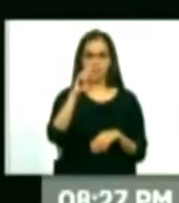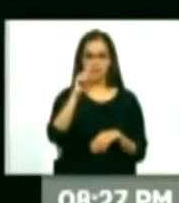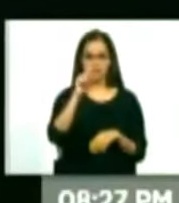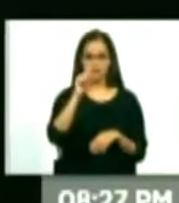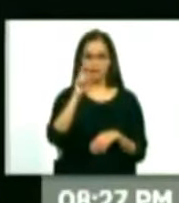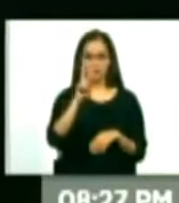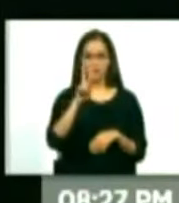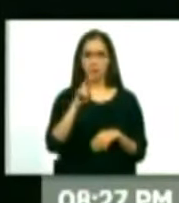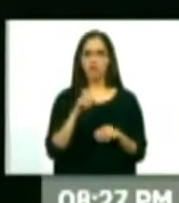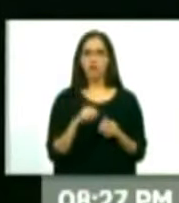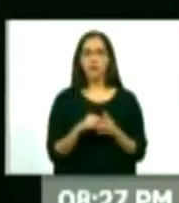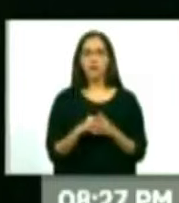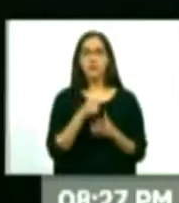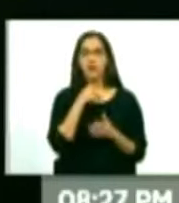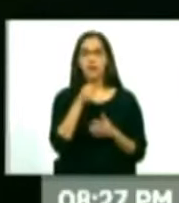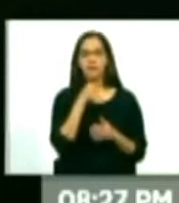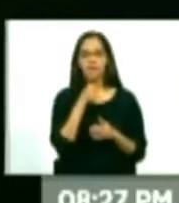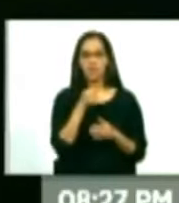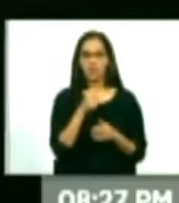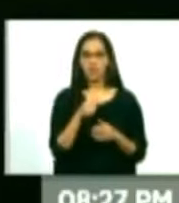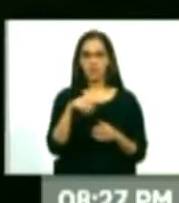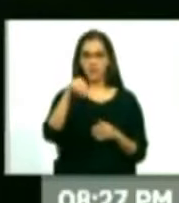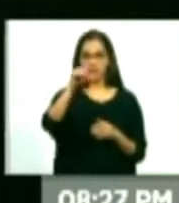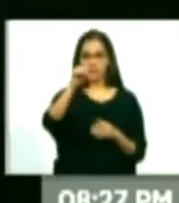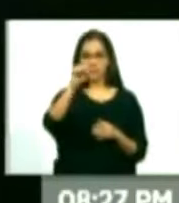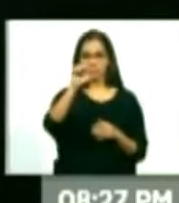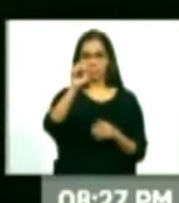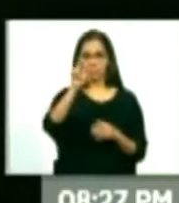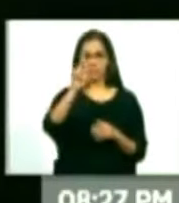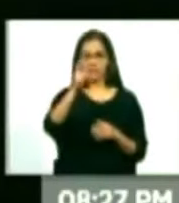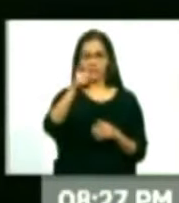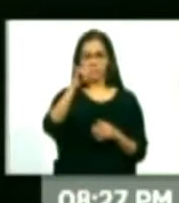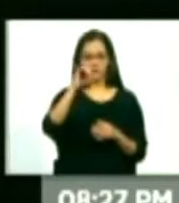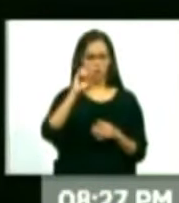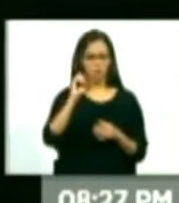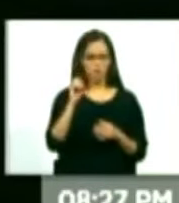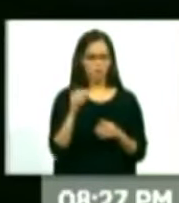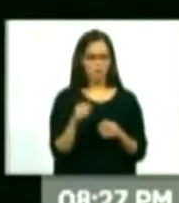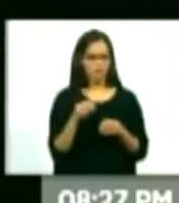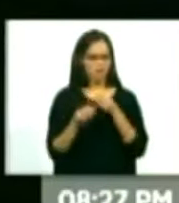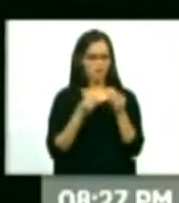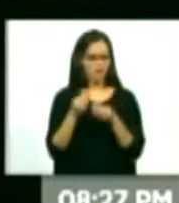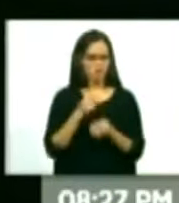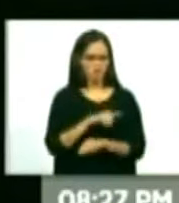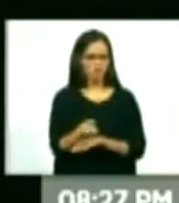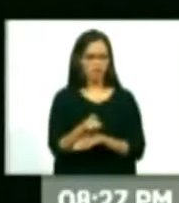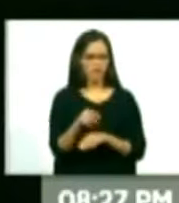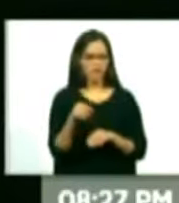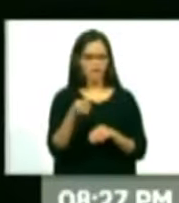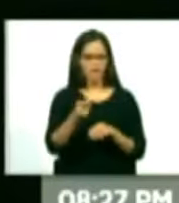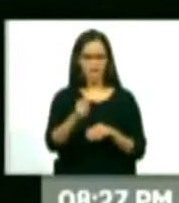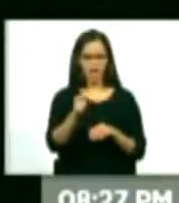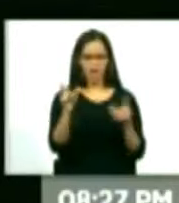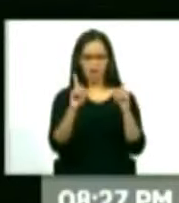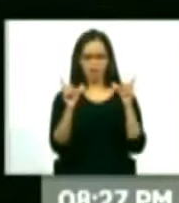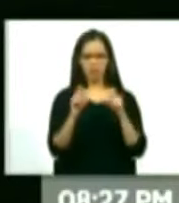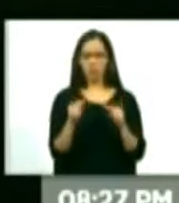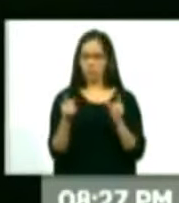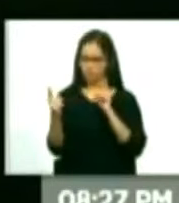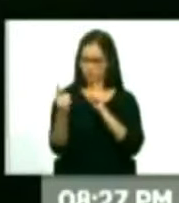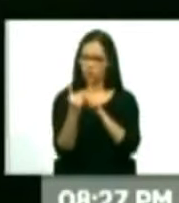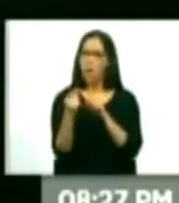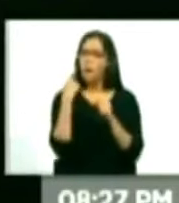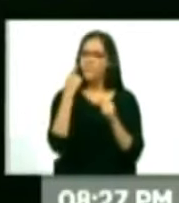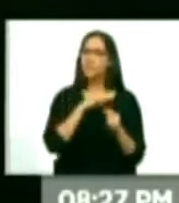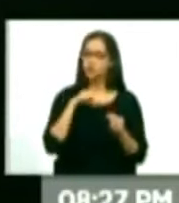el reportero era Sergio Novelli, que estaba atendiendo no sé qué cosa que lo mandaron del canal. Entonces Marlene se le acercó y le dijo, mire, nosotros